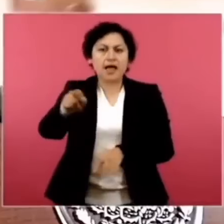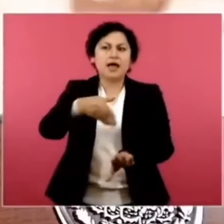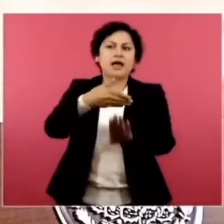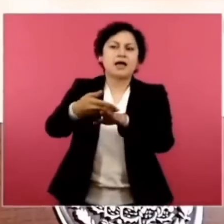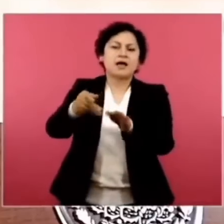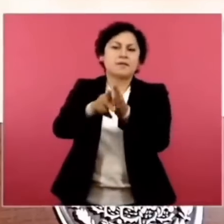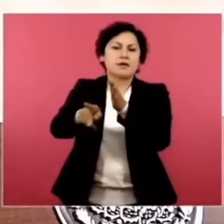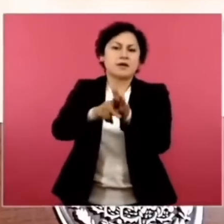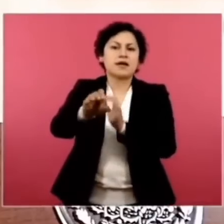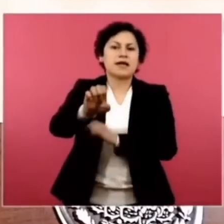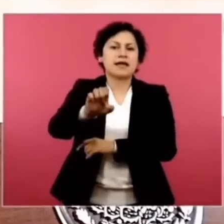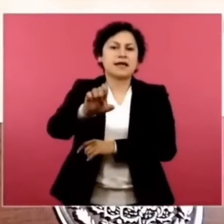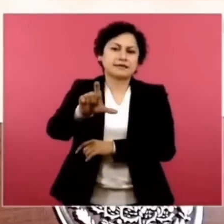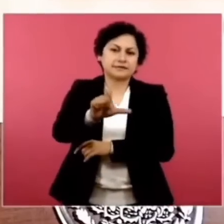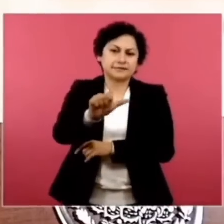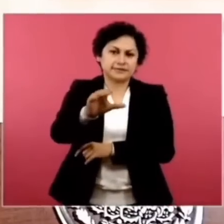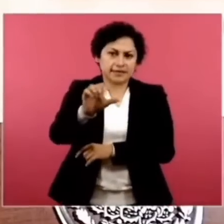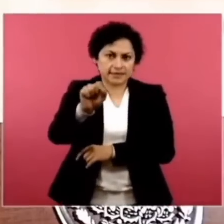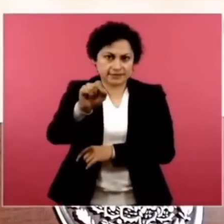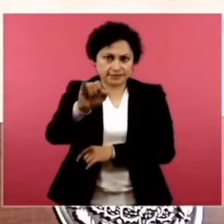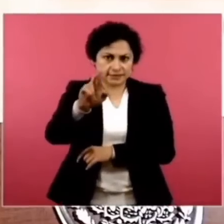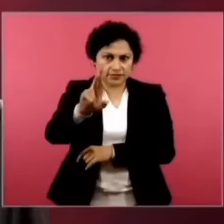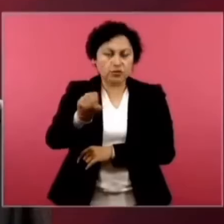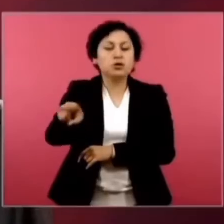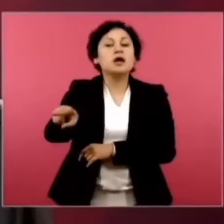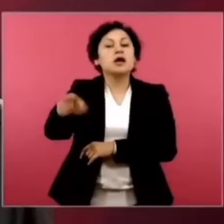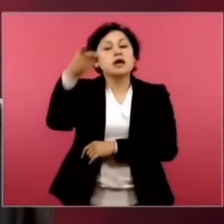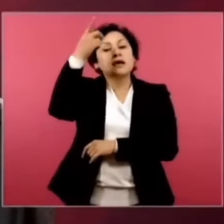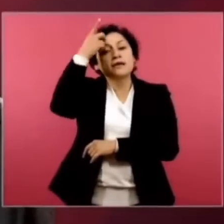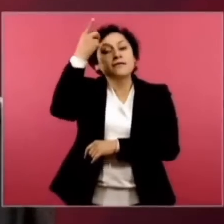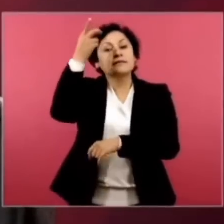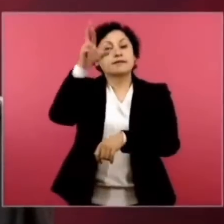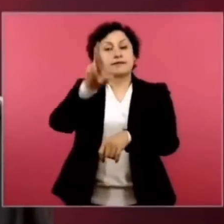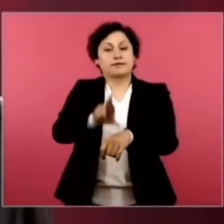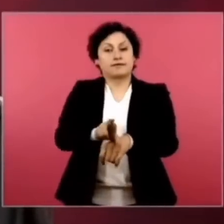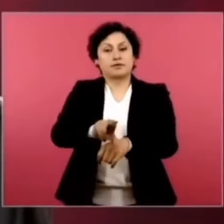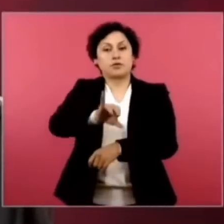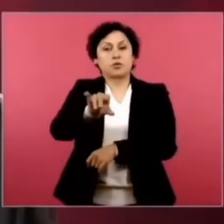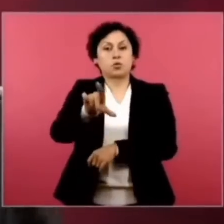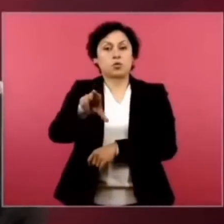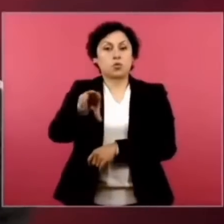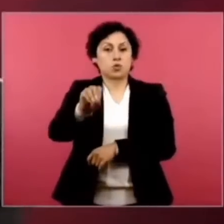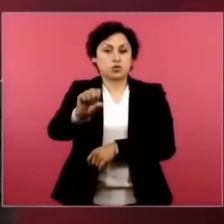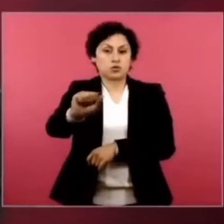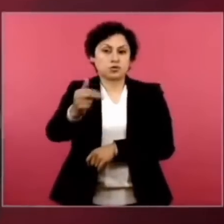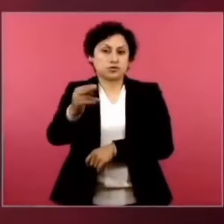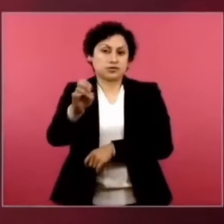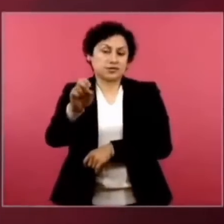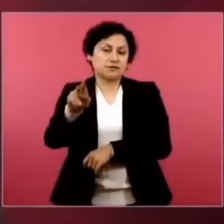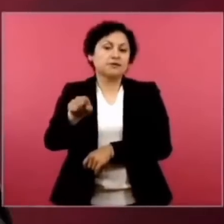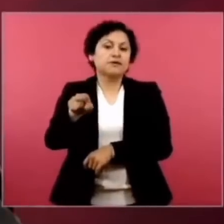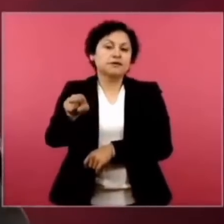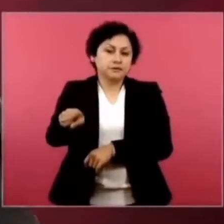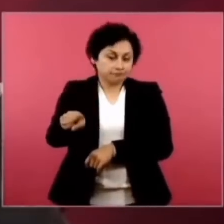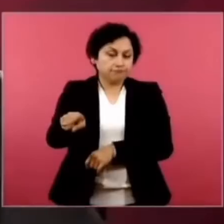cuando sale don Julio Scherer, que sea un periodismo